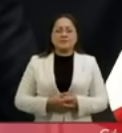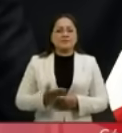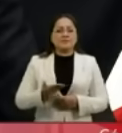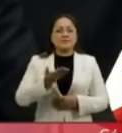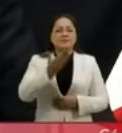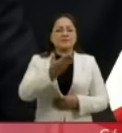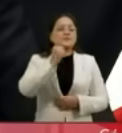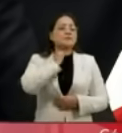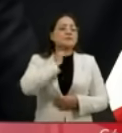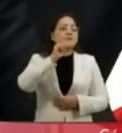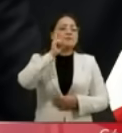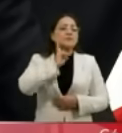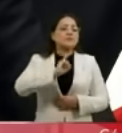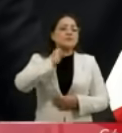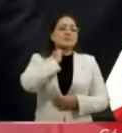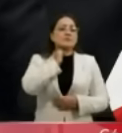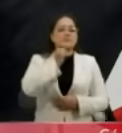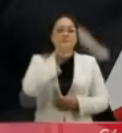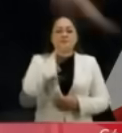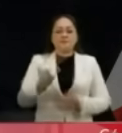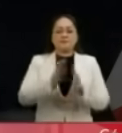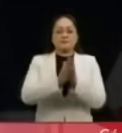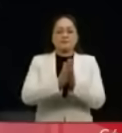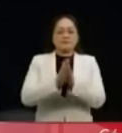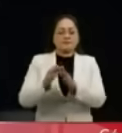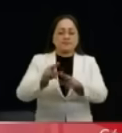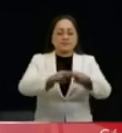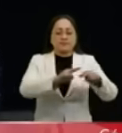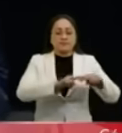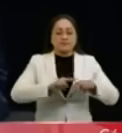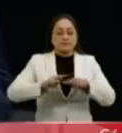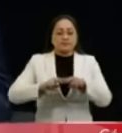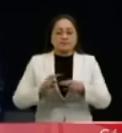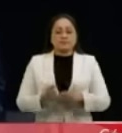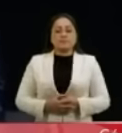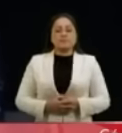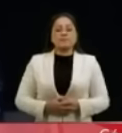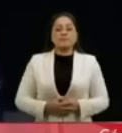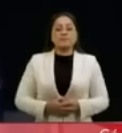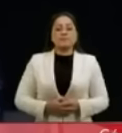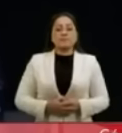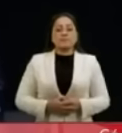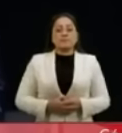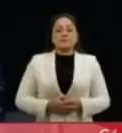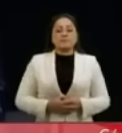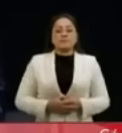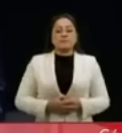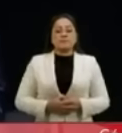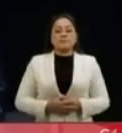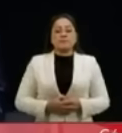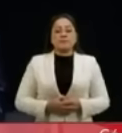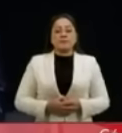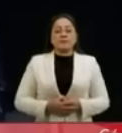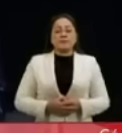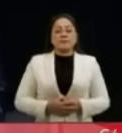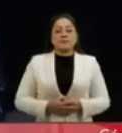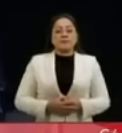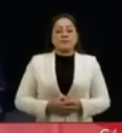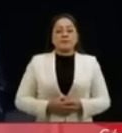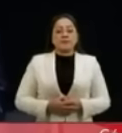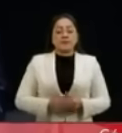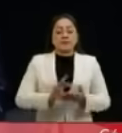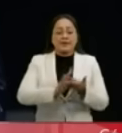Ciudadanas, senadores, ciudadanos, senadores. Quiero agradecer a todas